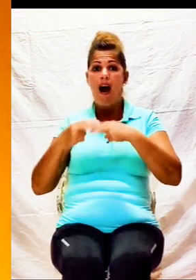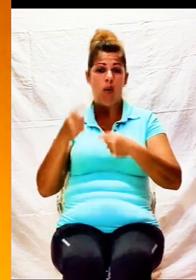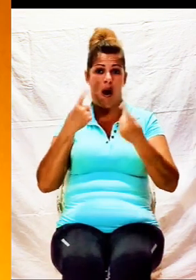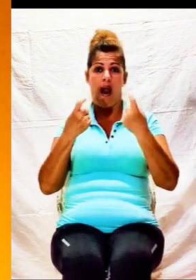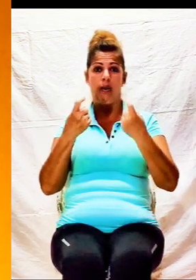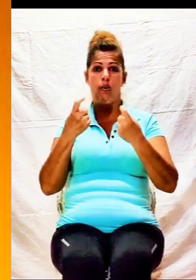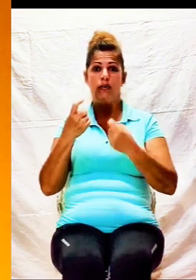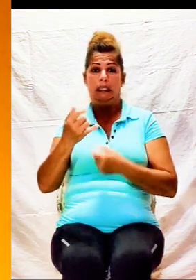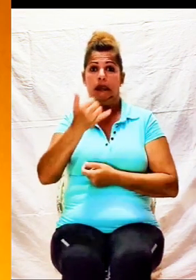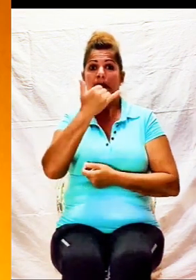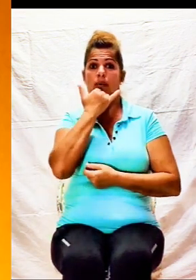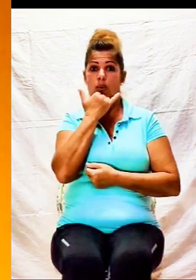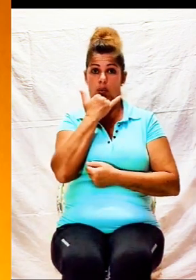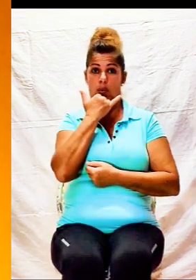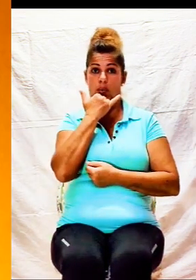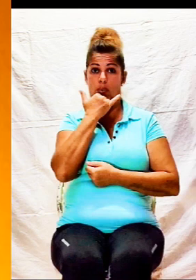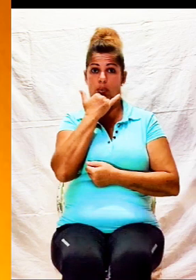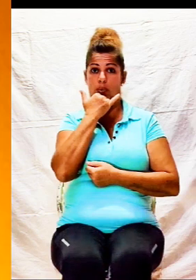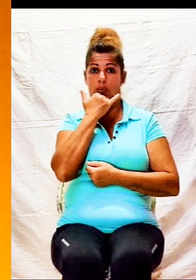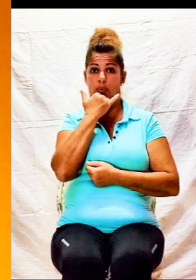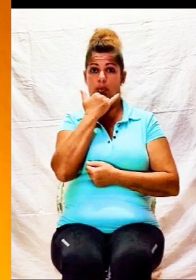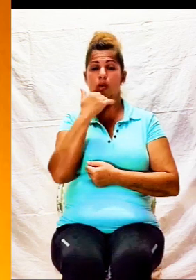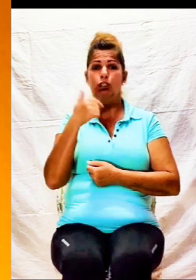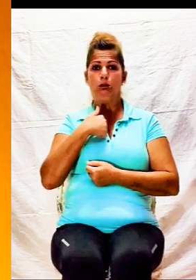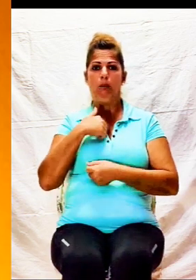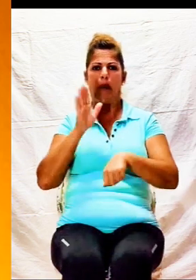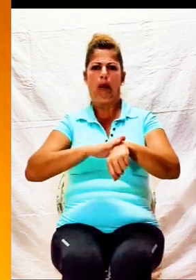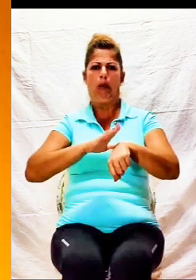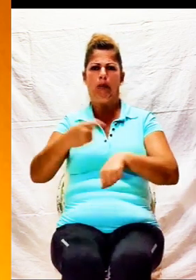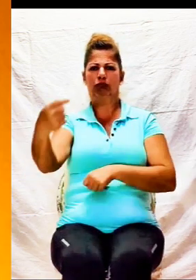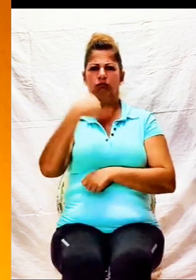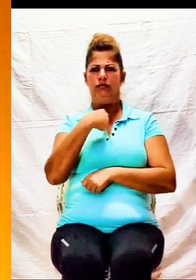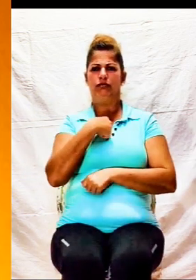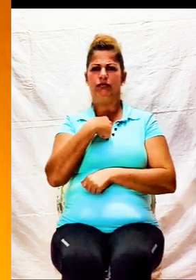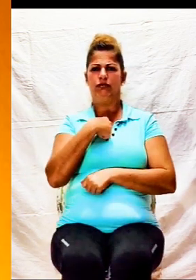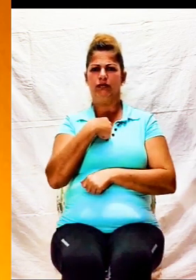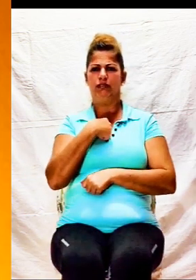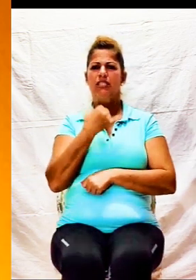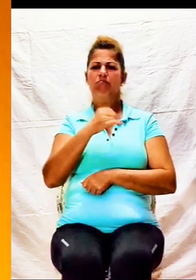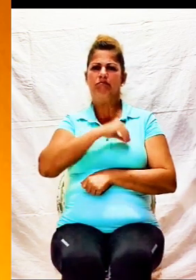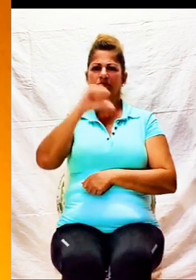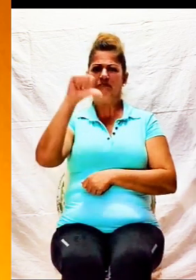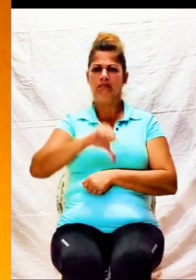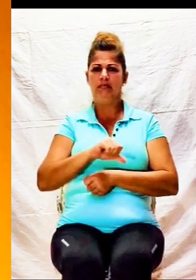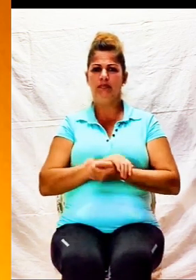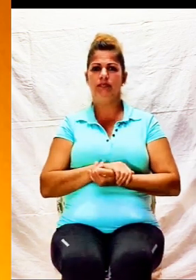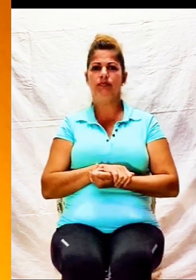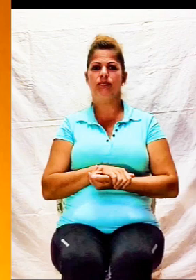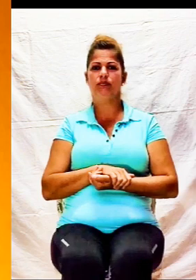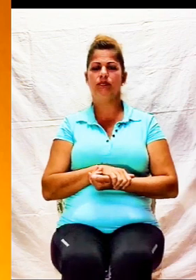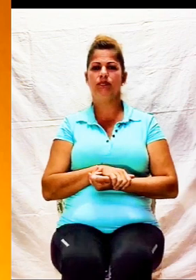Cuando hago algo que considero inapropiado o inmoral, ¿me culpo o condeno por